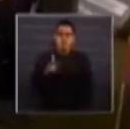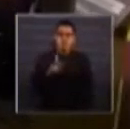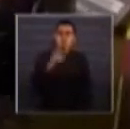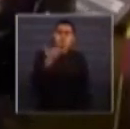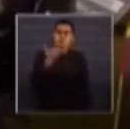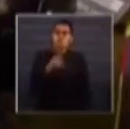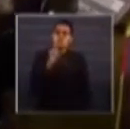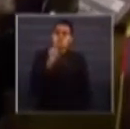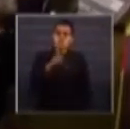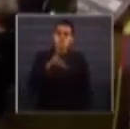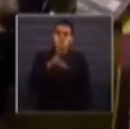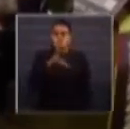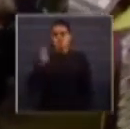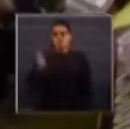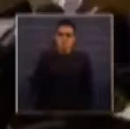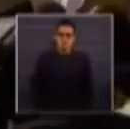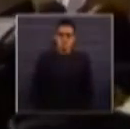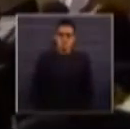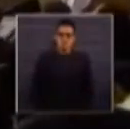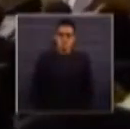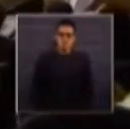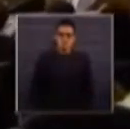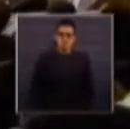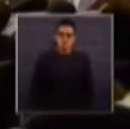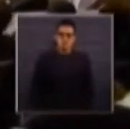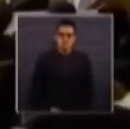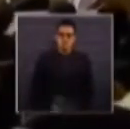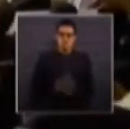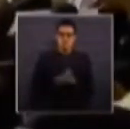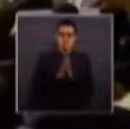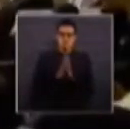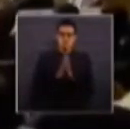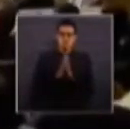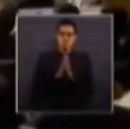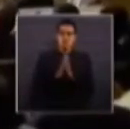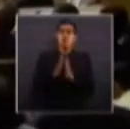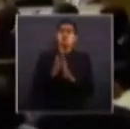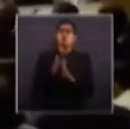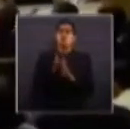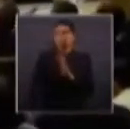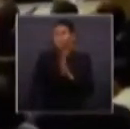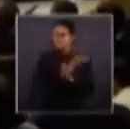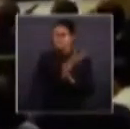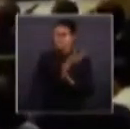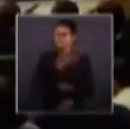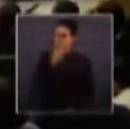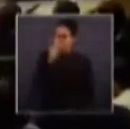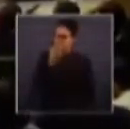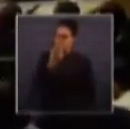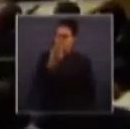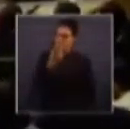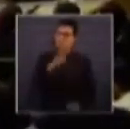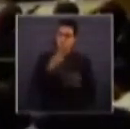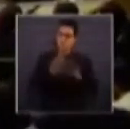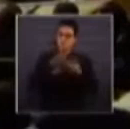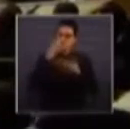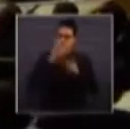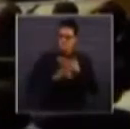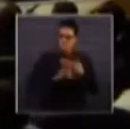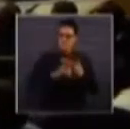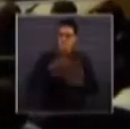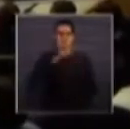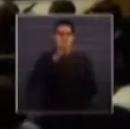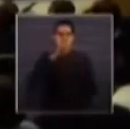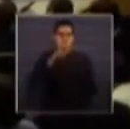medidas, muchas más que podemos implementar. Anteriormente ya se ha visto que usted está a favor de proyectos como el Zapotillo, el cual